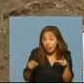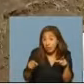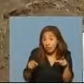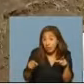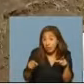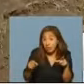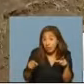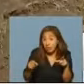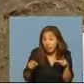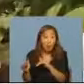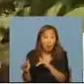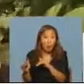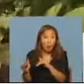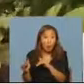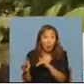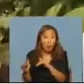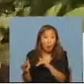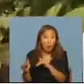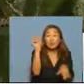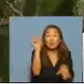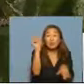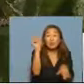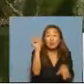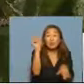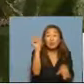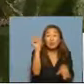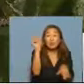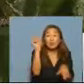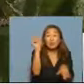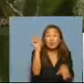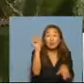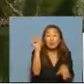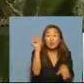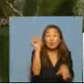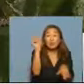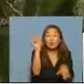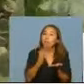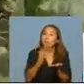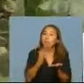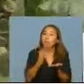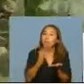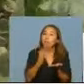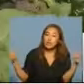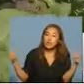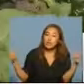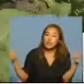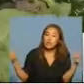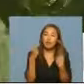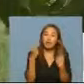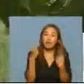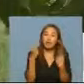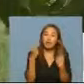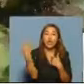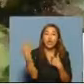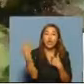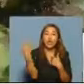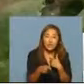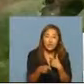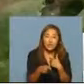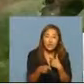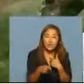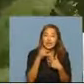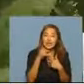además también que sepan que es provisorio y que sepan que estamos exigiendo una nueva reunión para poder lograr lo que entendemos